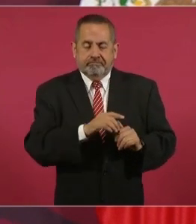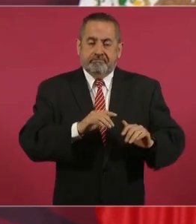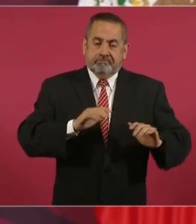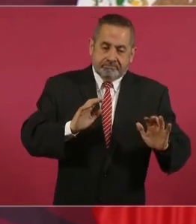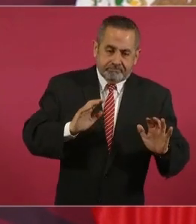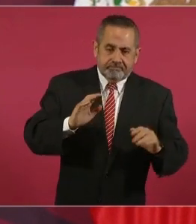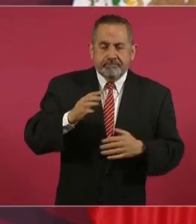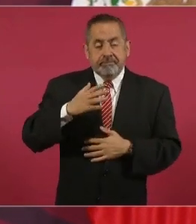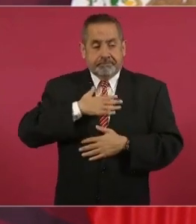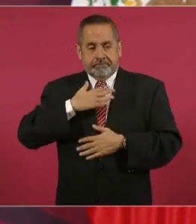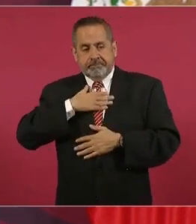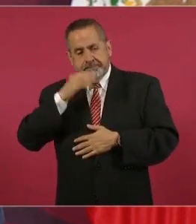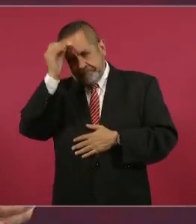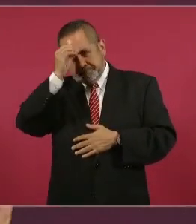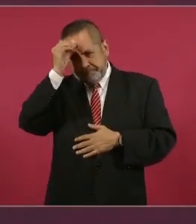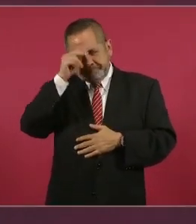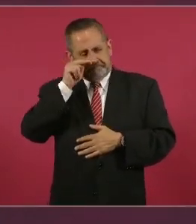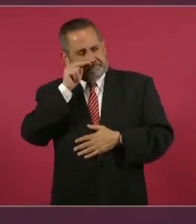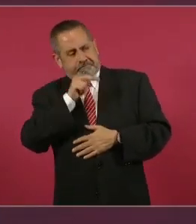desde mi particular punto de vista,